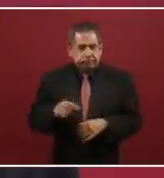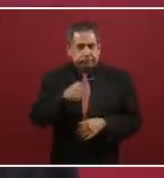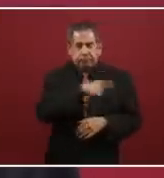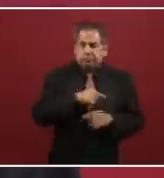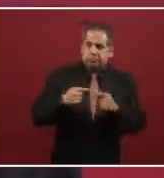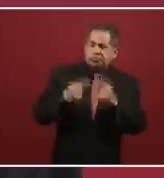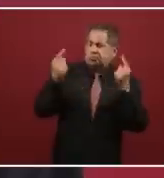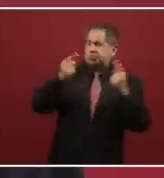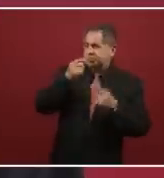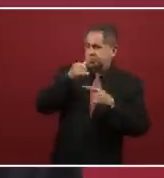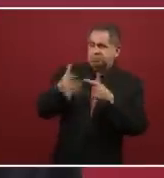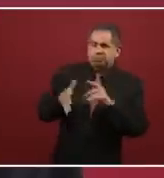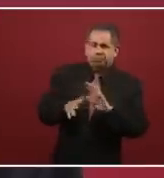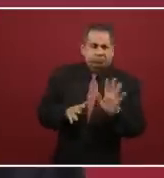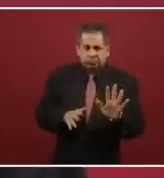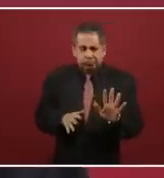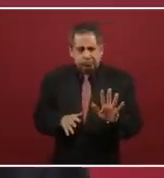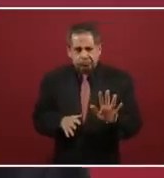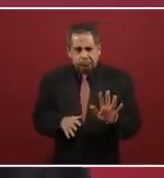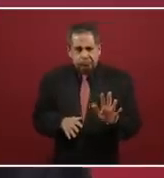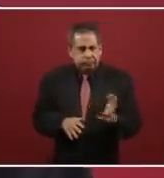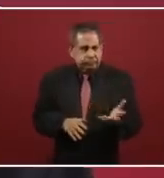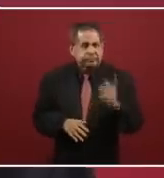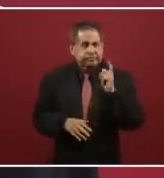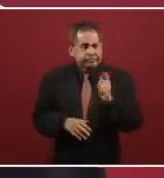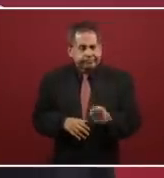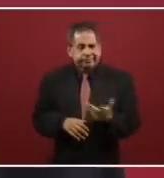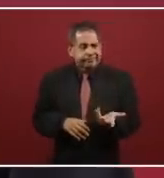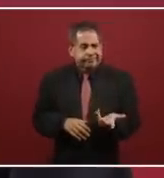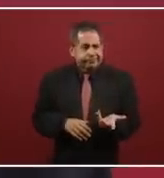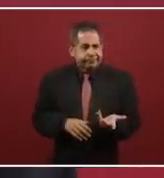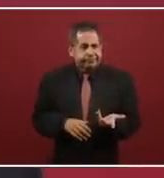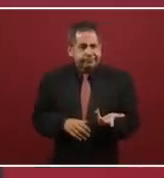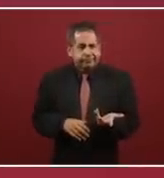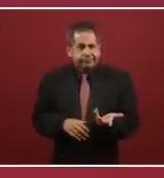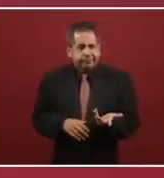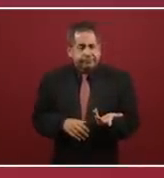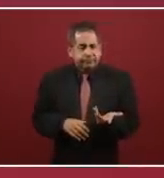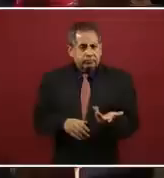reaccionario viene de eso, ¿sí? De que